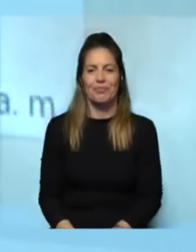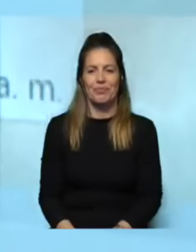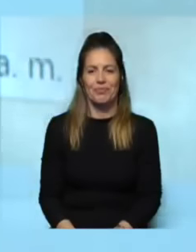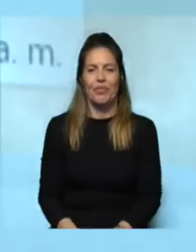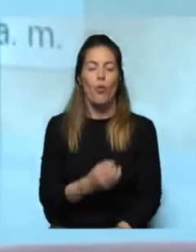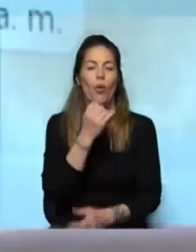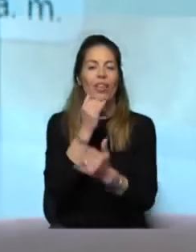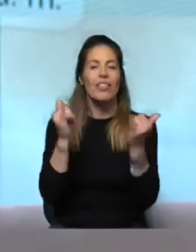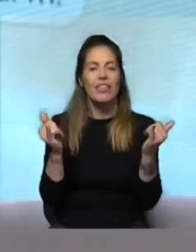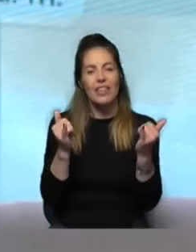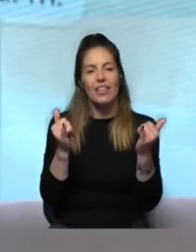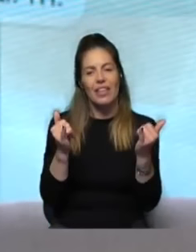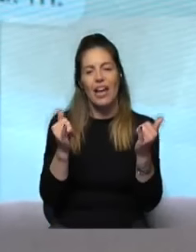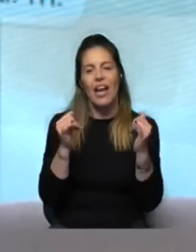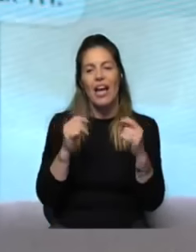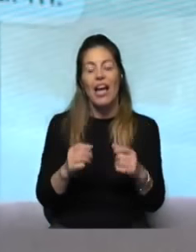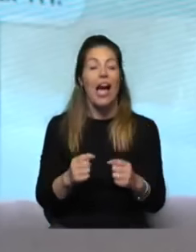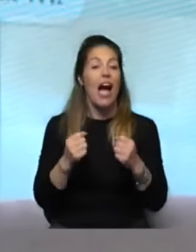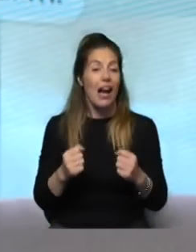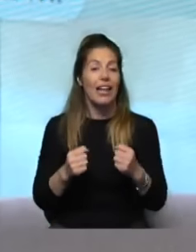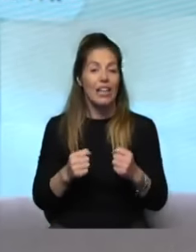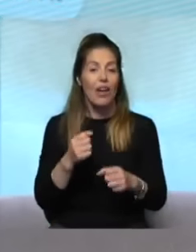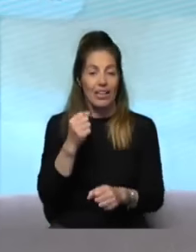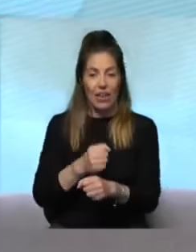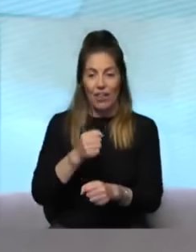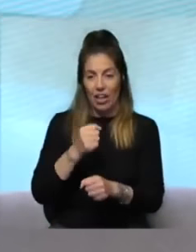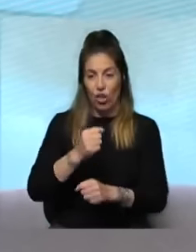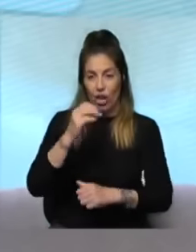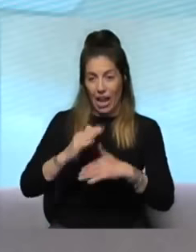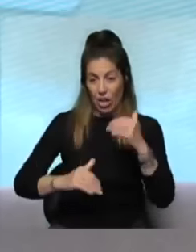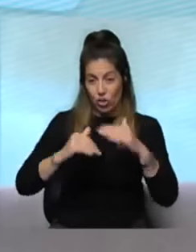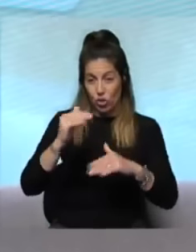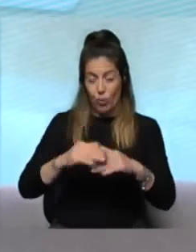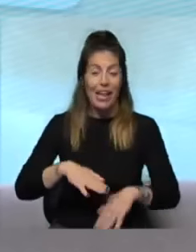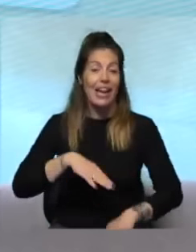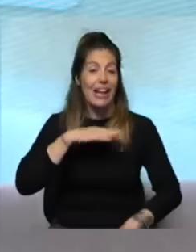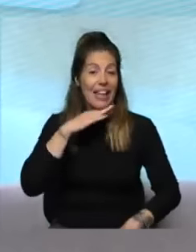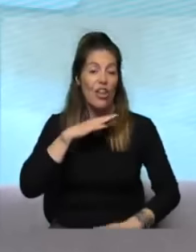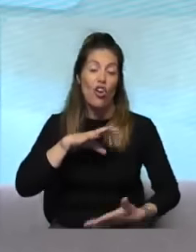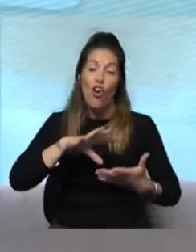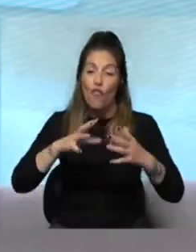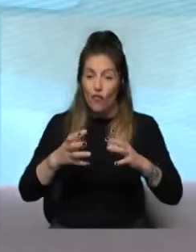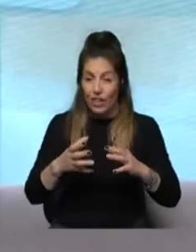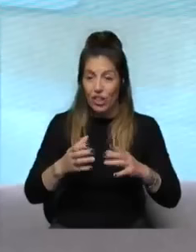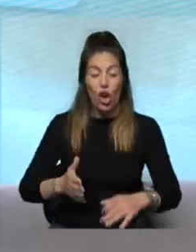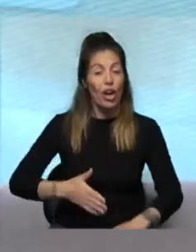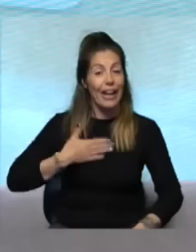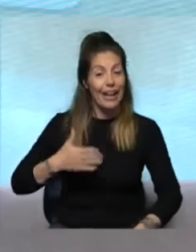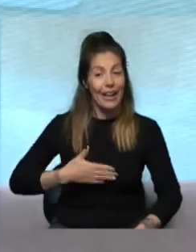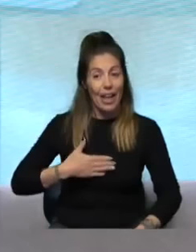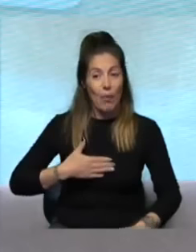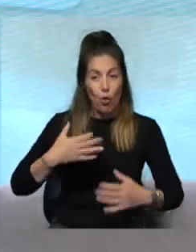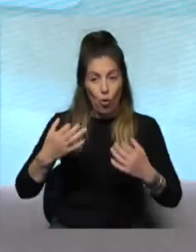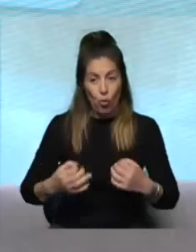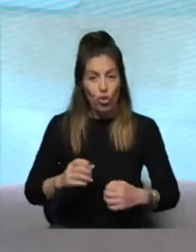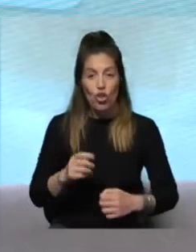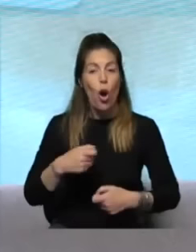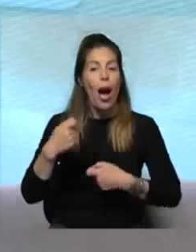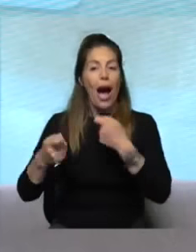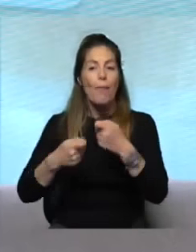Buen día. Arriba los trabajadores de las obras en Canelones, que están en conflicto por reclamos justos, como el no aporte